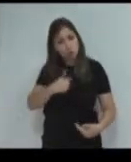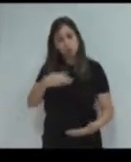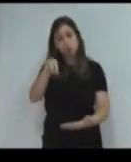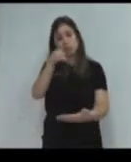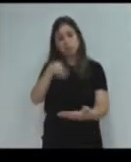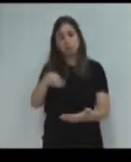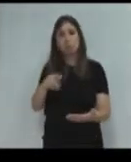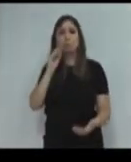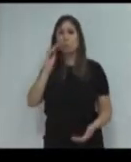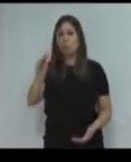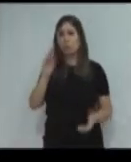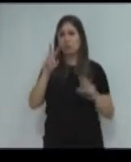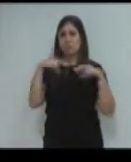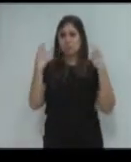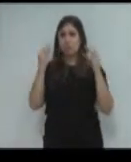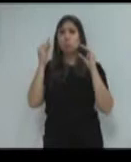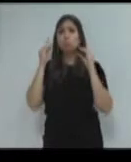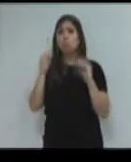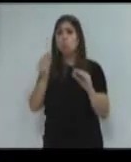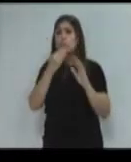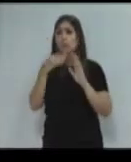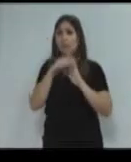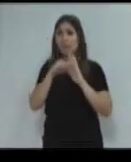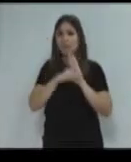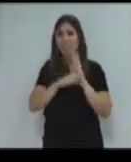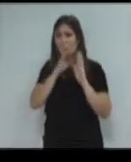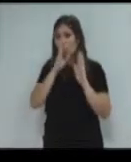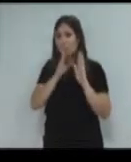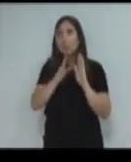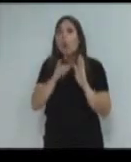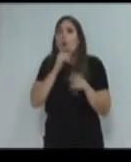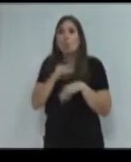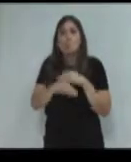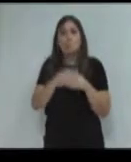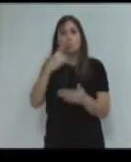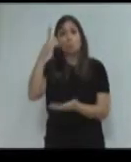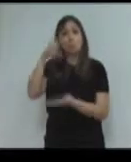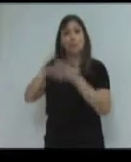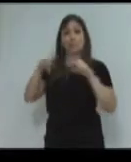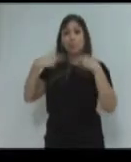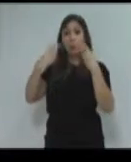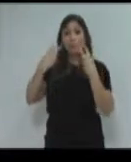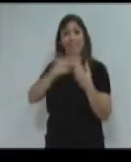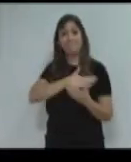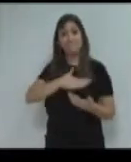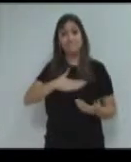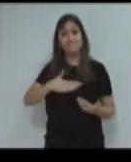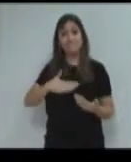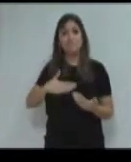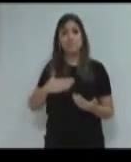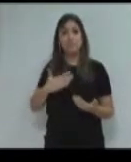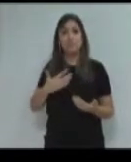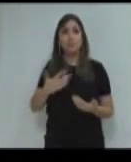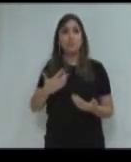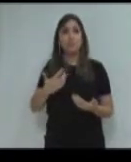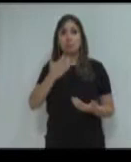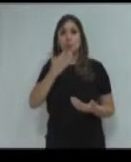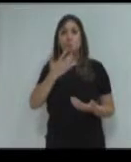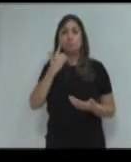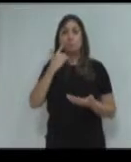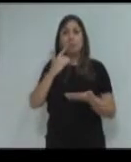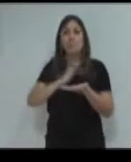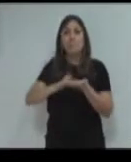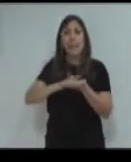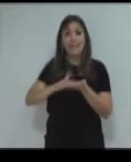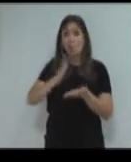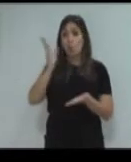muy complicado su carta, tenerla directamente. ¿Qué tendría que hacer un restaurante para, en este caso, si no lo hace el documento en